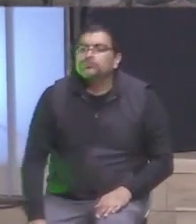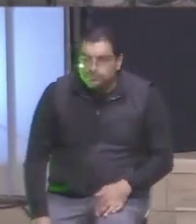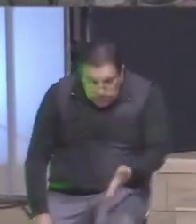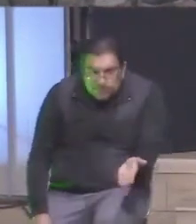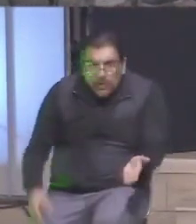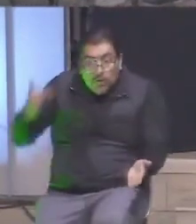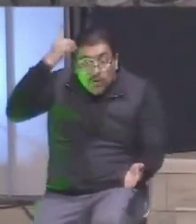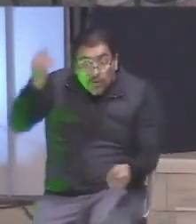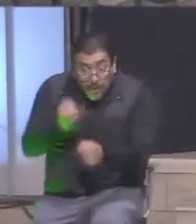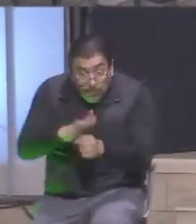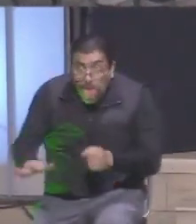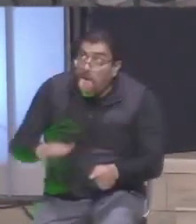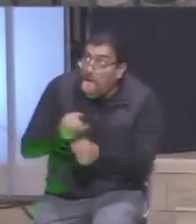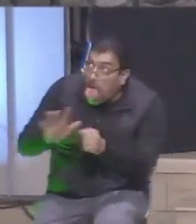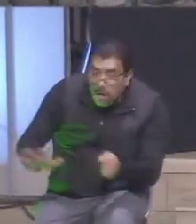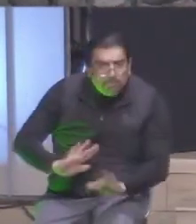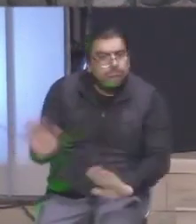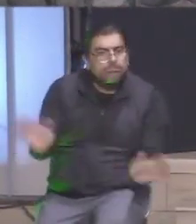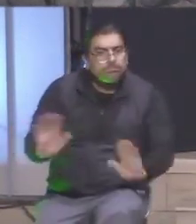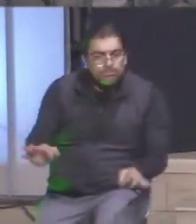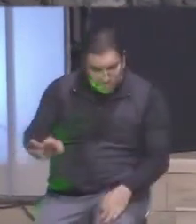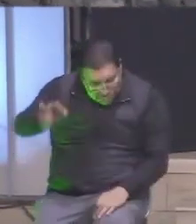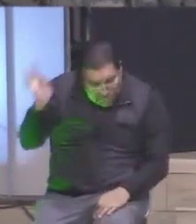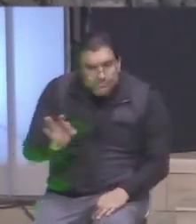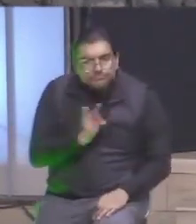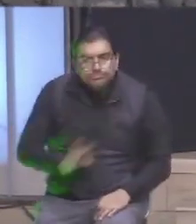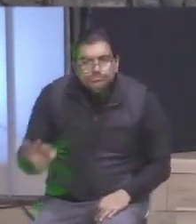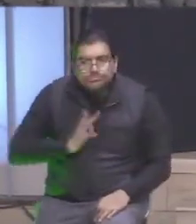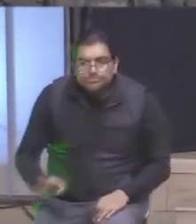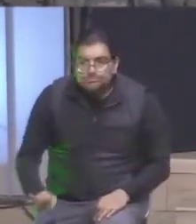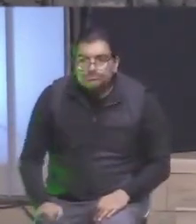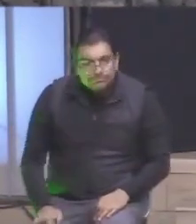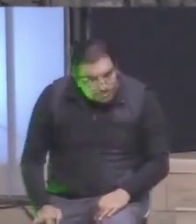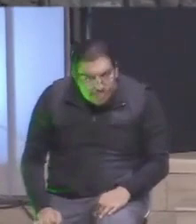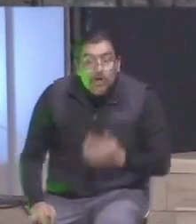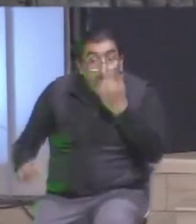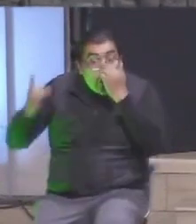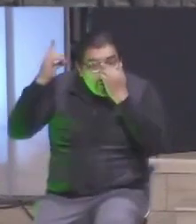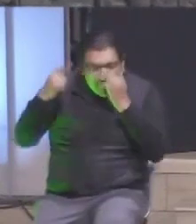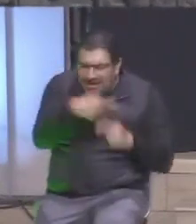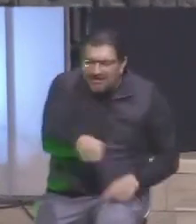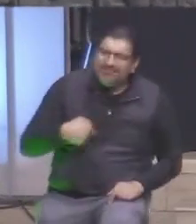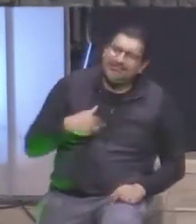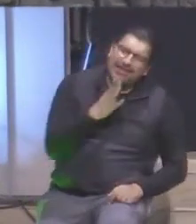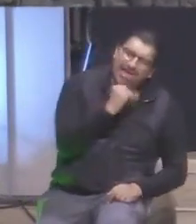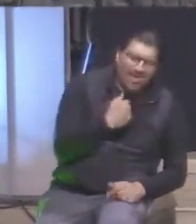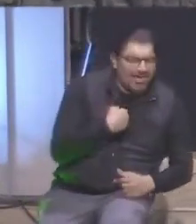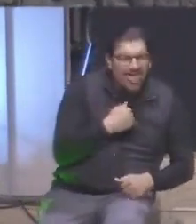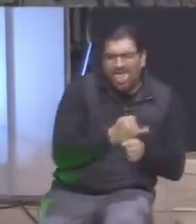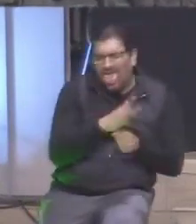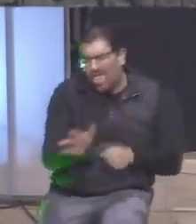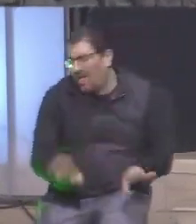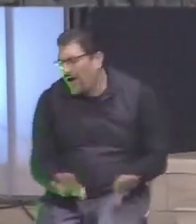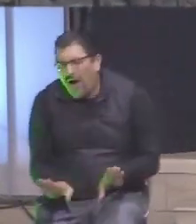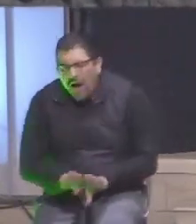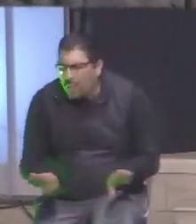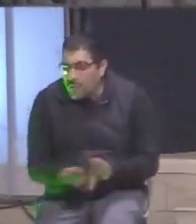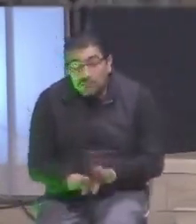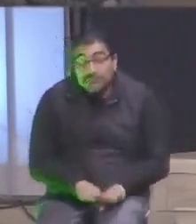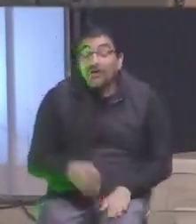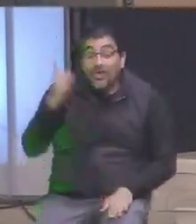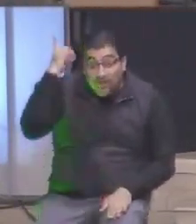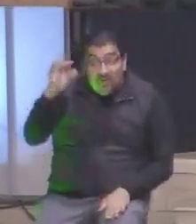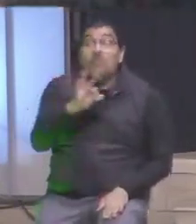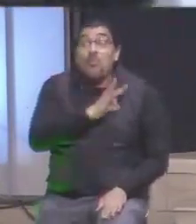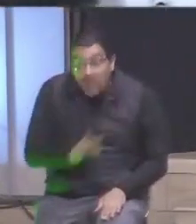Porque para Dios dice ahí no es no hay nada imposible lo que es imposible para ti es posible para Dios lo que tú dices este tipo no